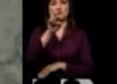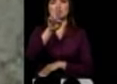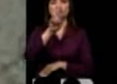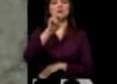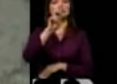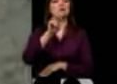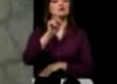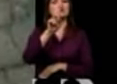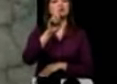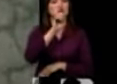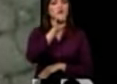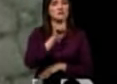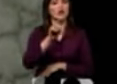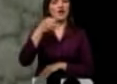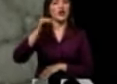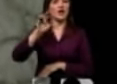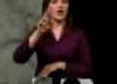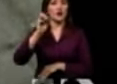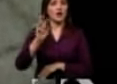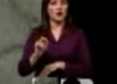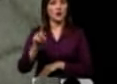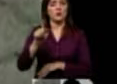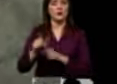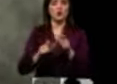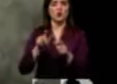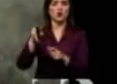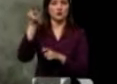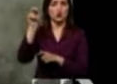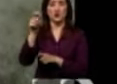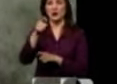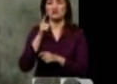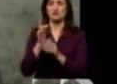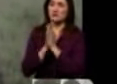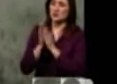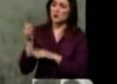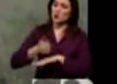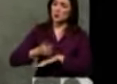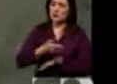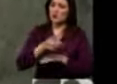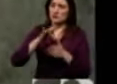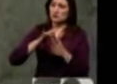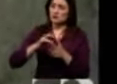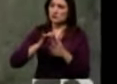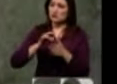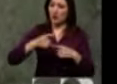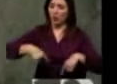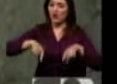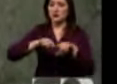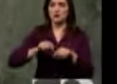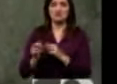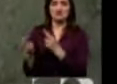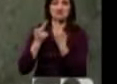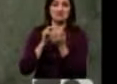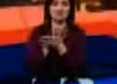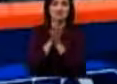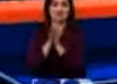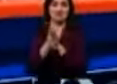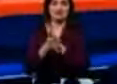Pedregal en el norte de Quito. Los habitantes han alertado a las autoridades del peligro ocasionado por los baches sin recibir